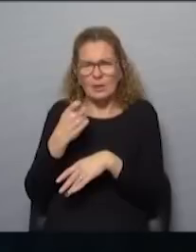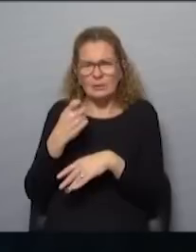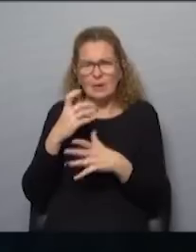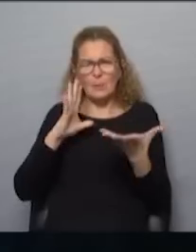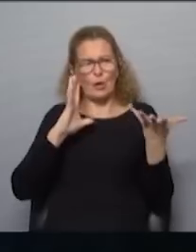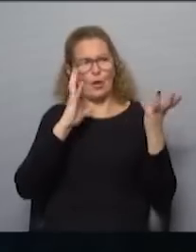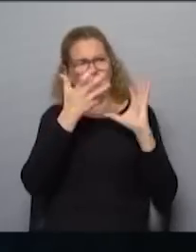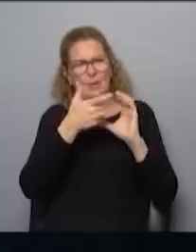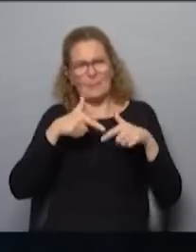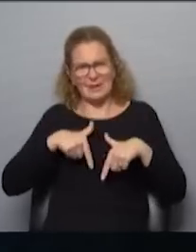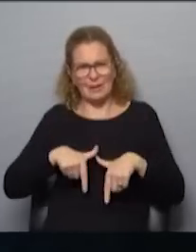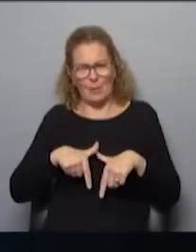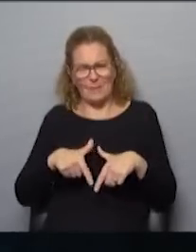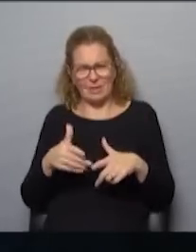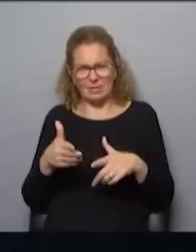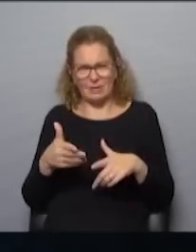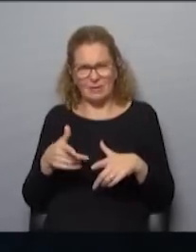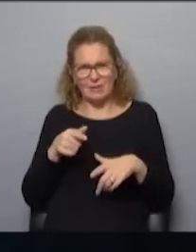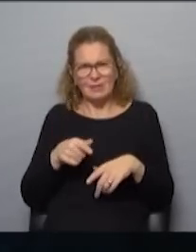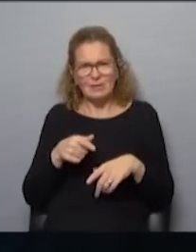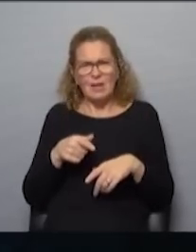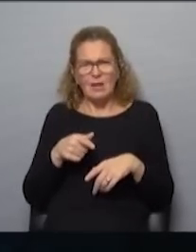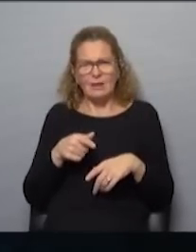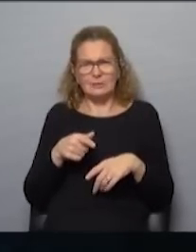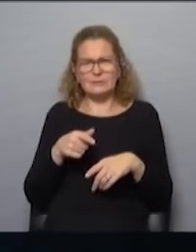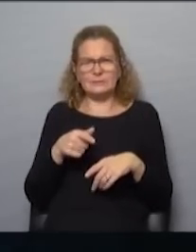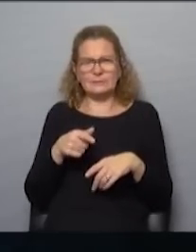sin tomar en consideración que ese tipo